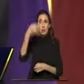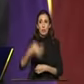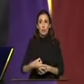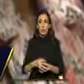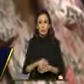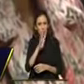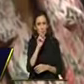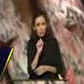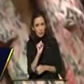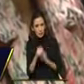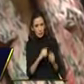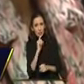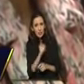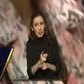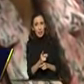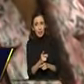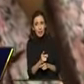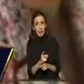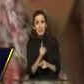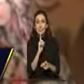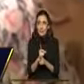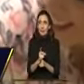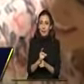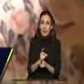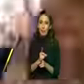43 años, ¿no?